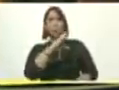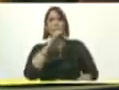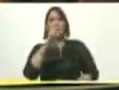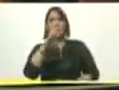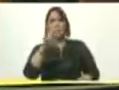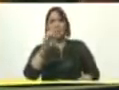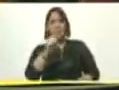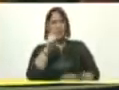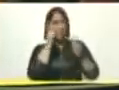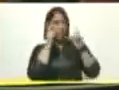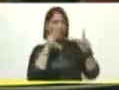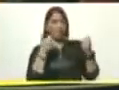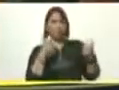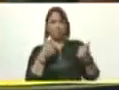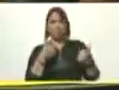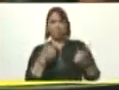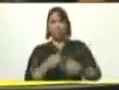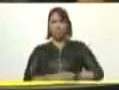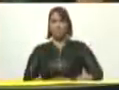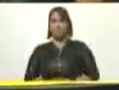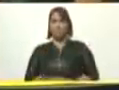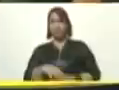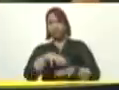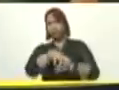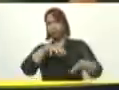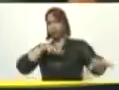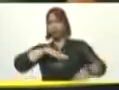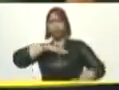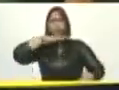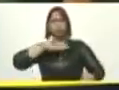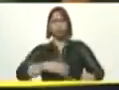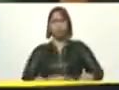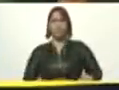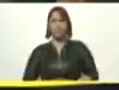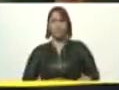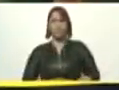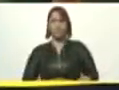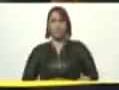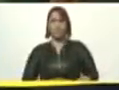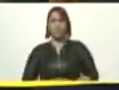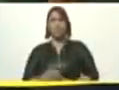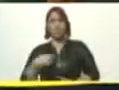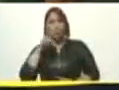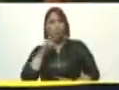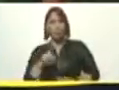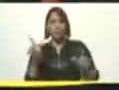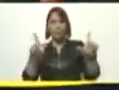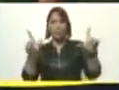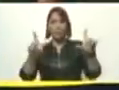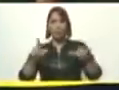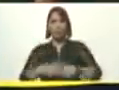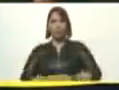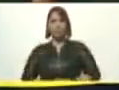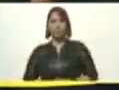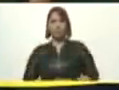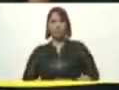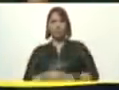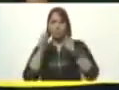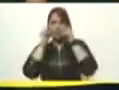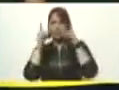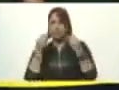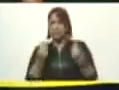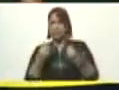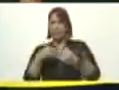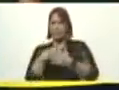impresionante buenísimo está lleno Eso sí yo lo vi por televisión impresionante